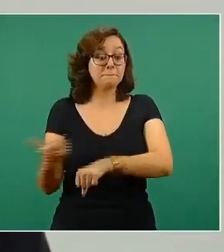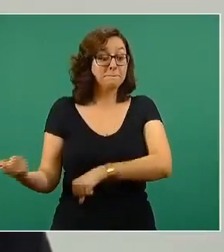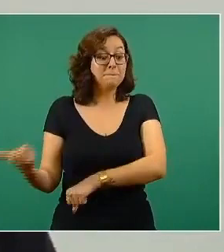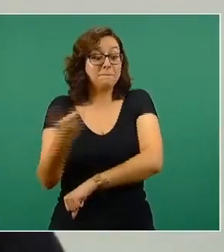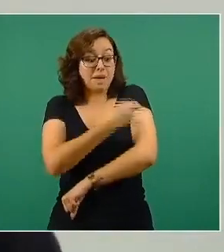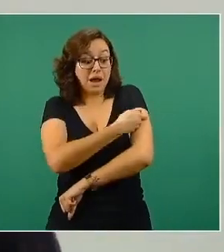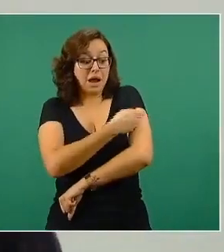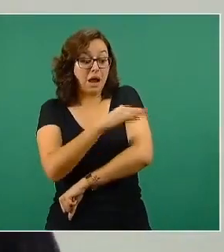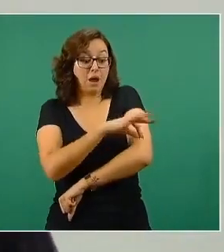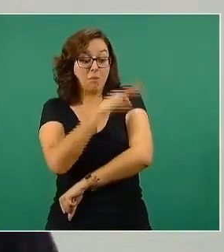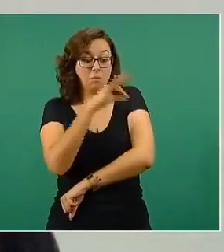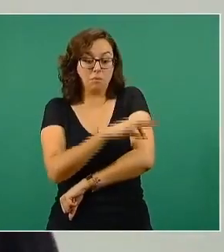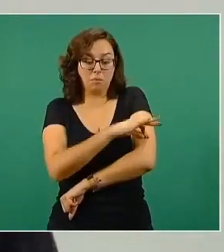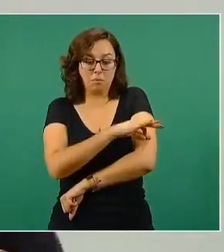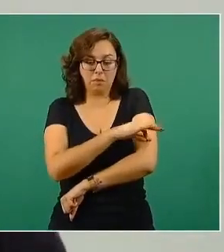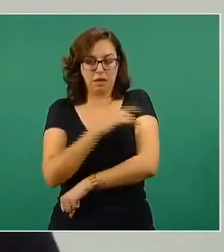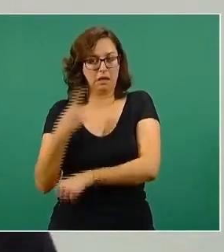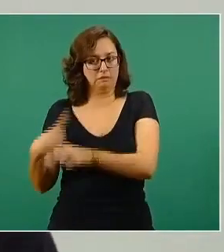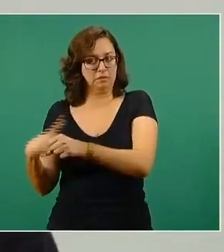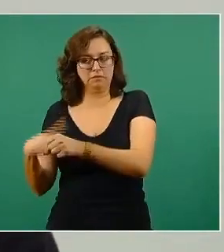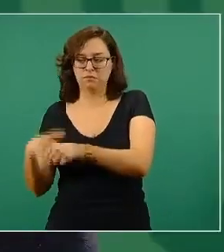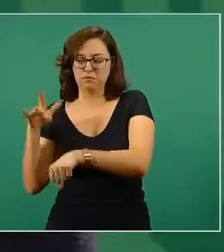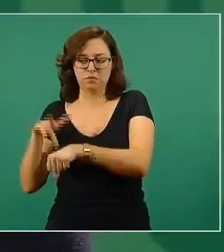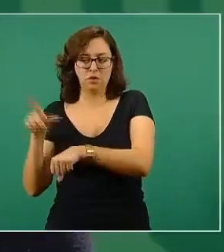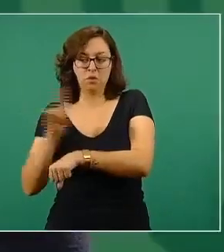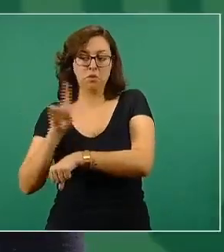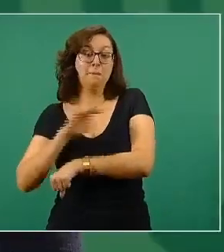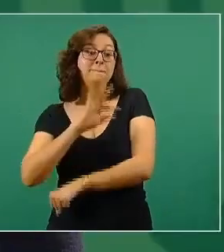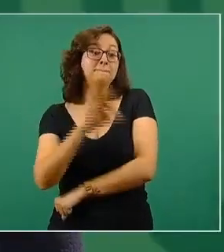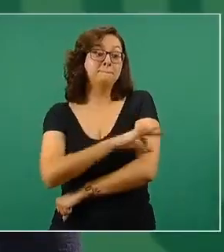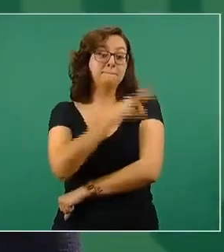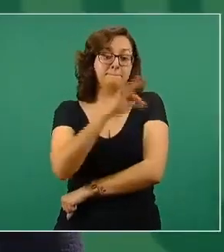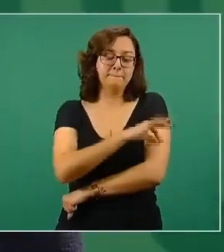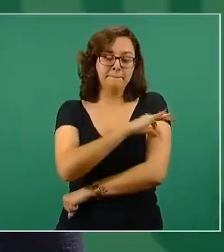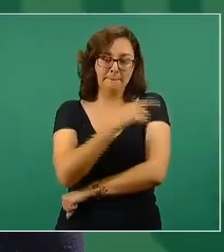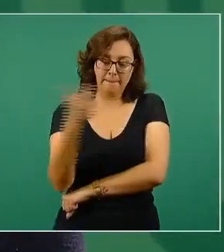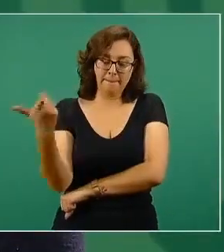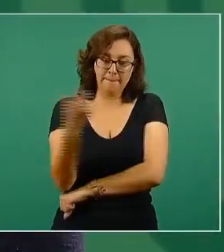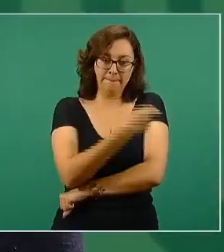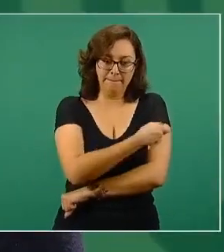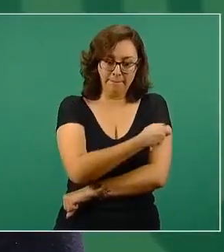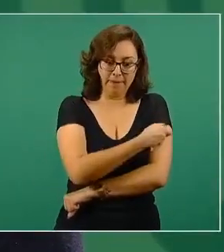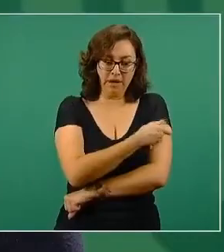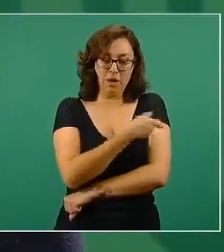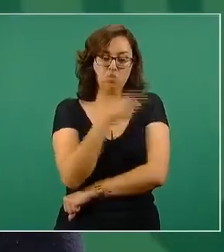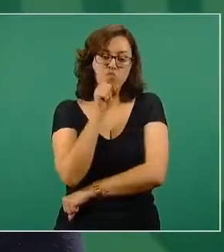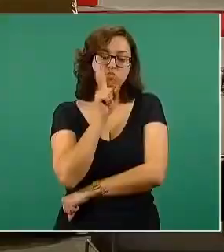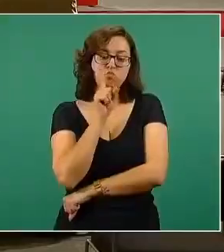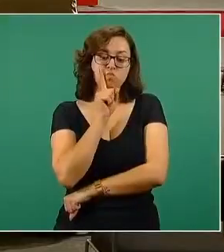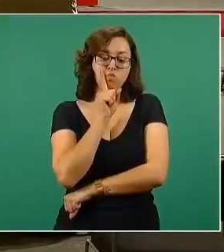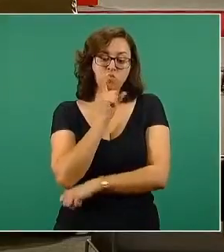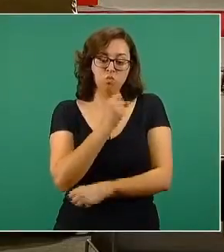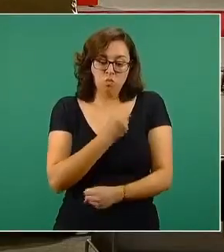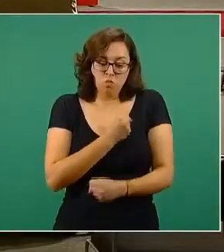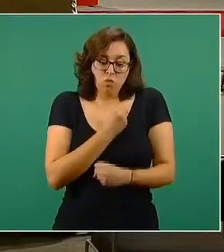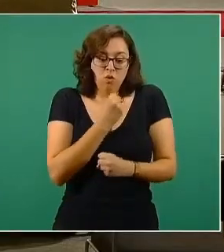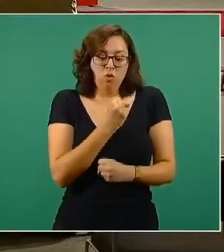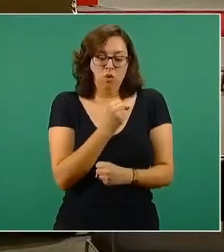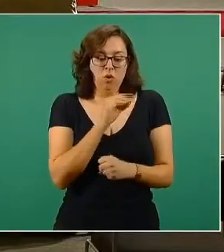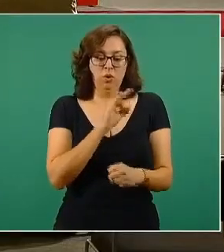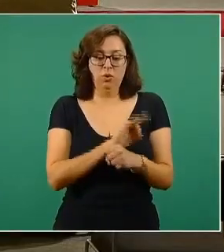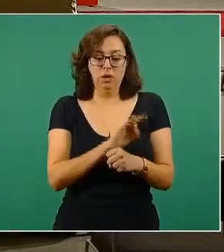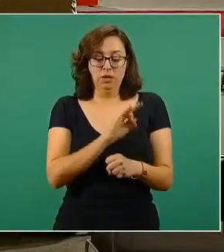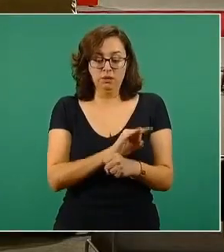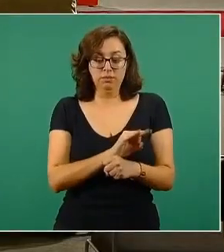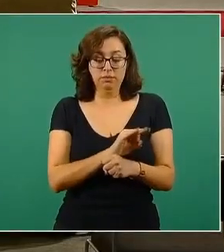la vacuna, ya no hablemos de la inmunidad natural, sino la inmunidad, ya en este caso secundaria debido a una